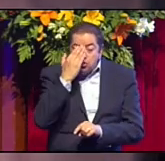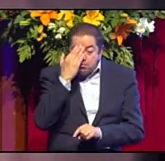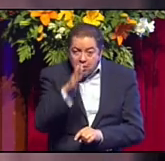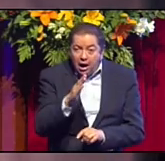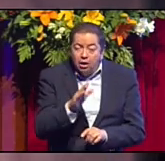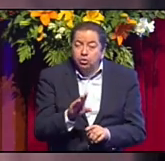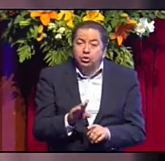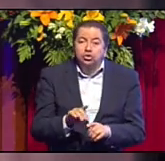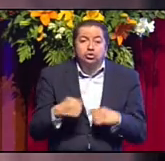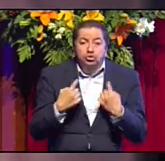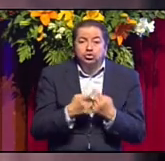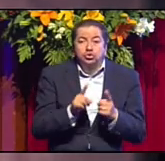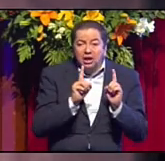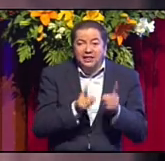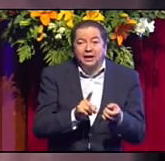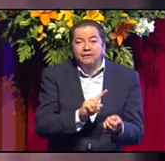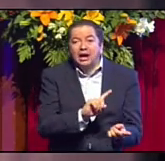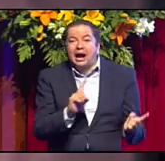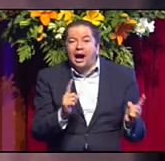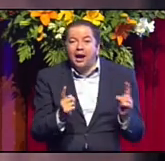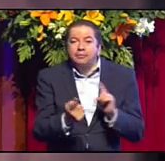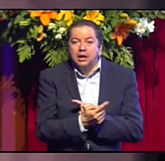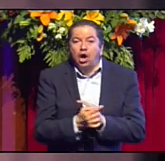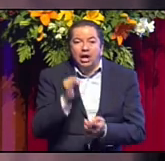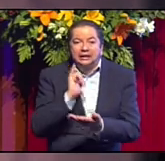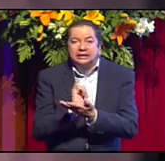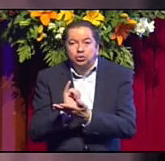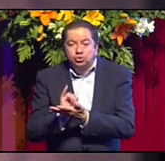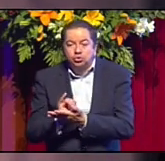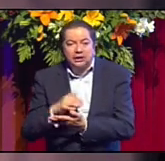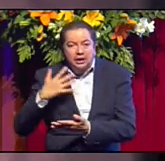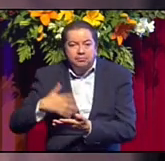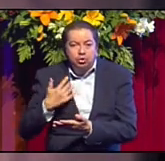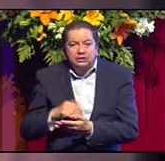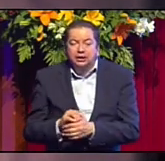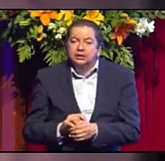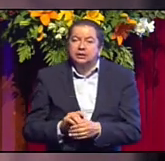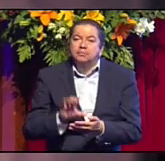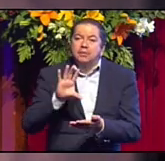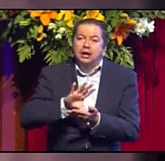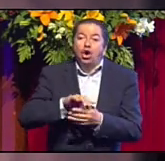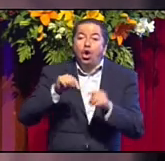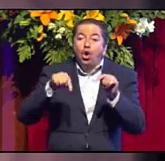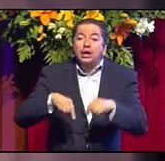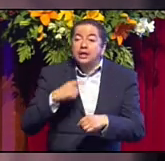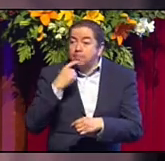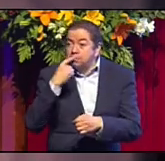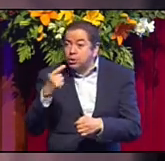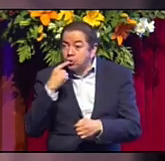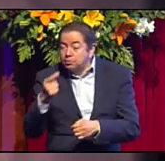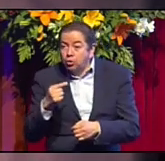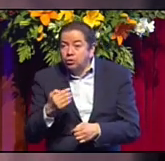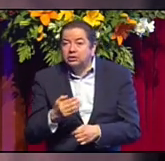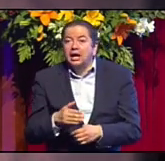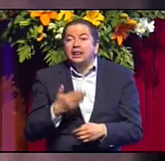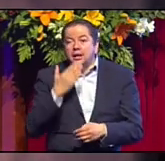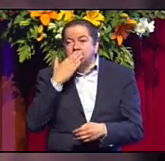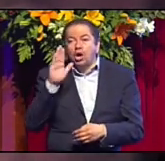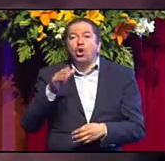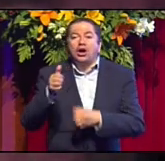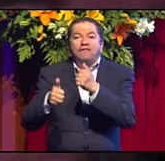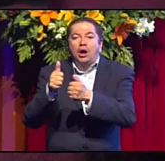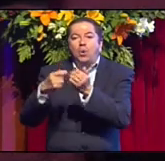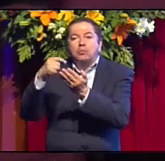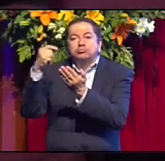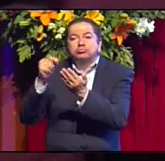que cambiarlo. Pero no tenemos que cambiar una institución que es fundamental para el país. Hoy día, si hacemos una encuesta, probablemente de los mejores evaluados. ¿Y por